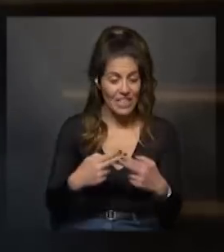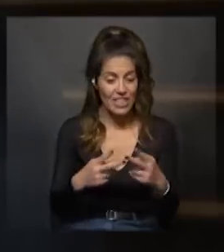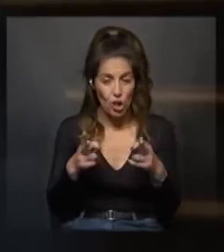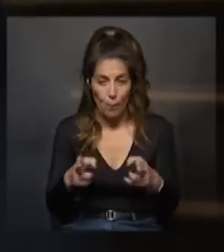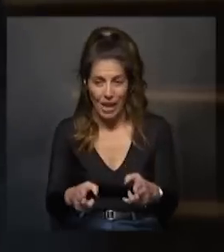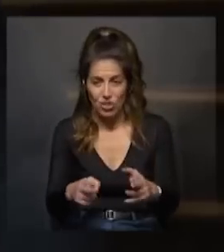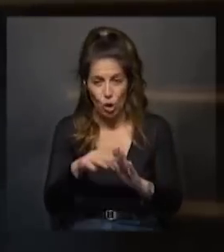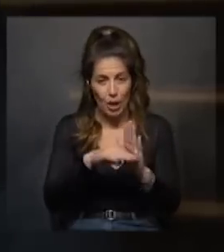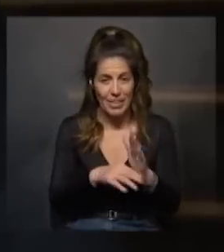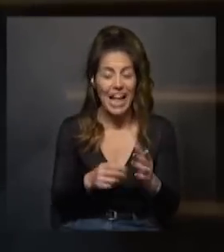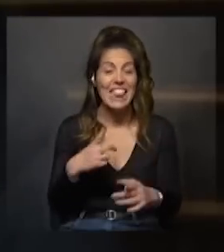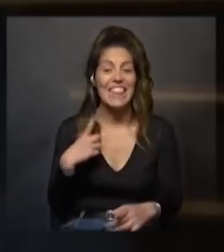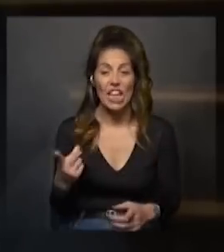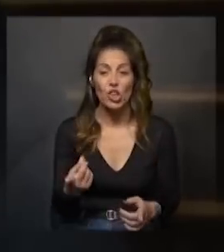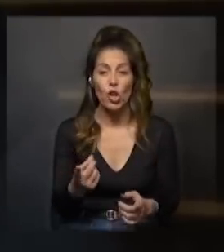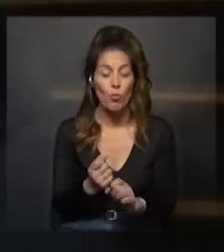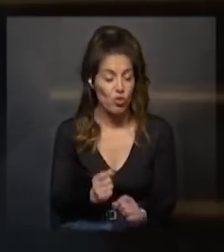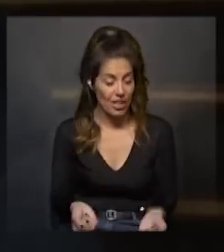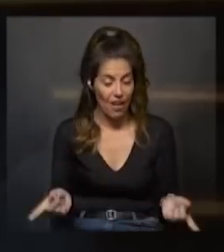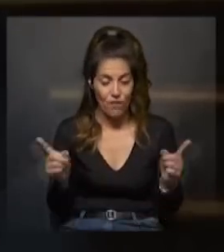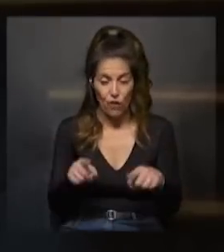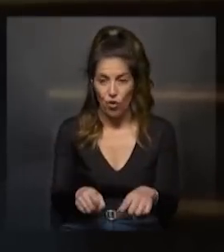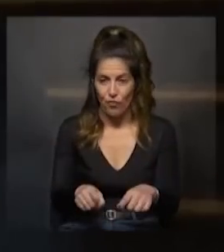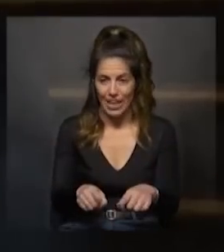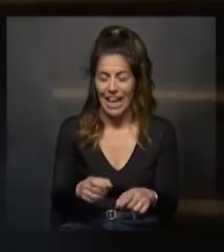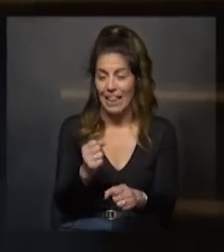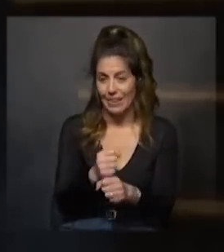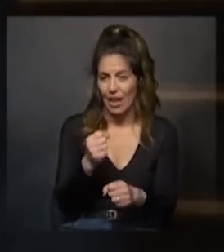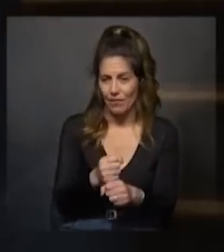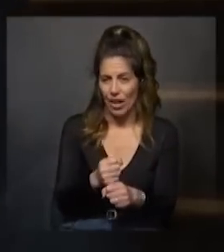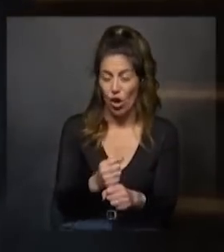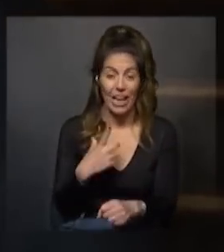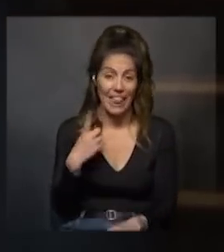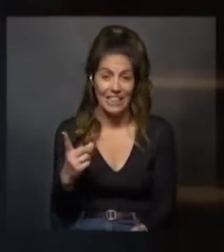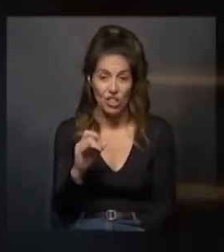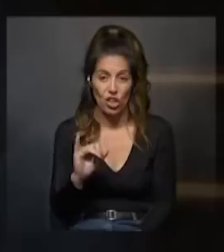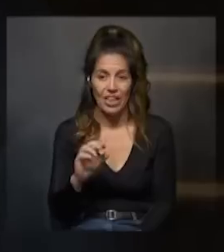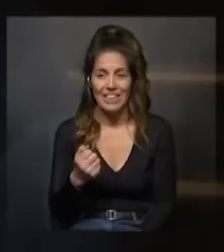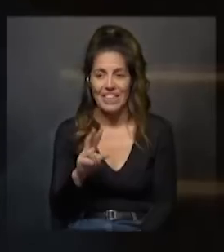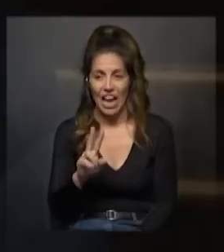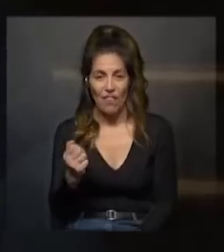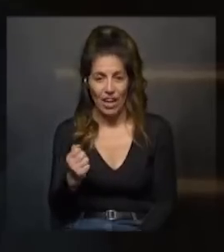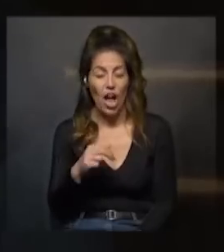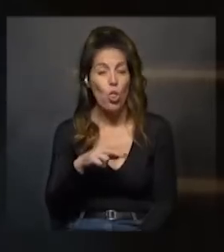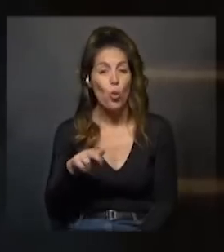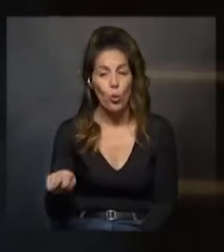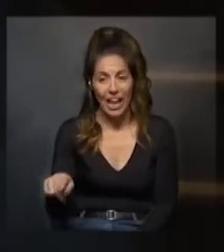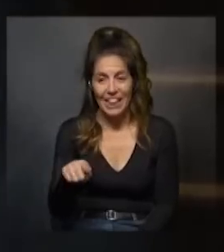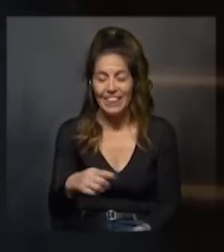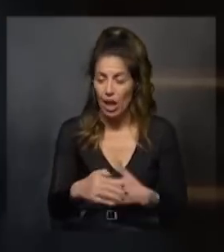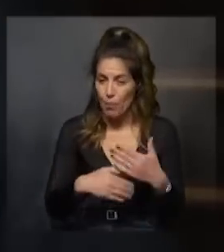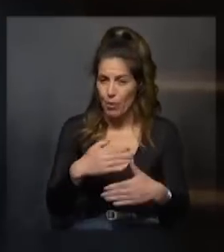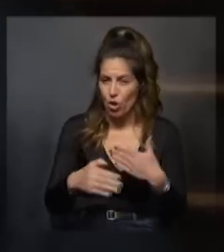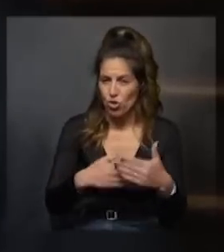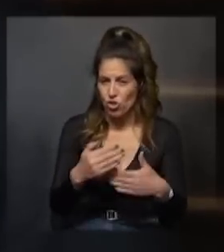medidas cautelares el director se pudiera reintegrar a su legítimo puesto de trabajo que es la dirección del iava es más durante el proceso